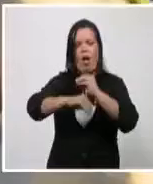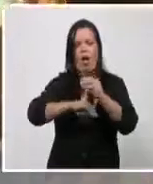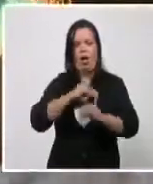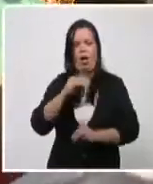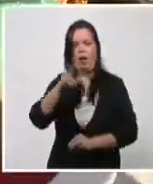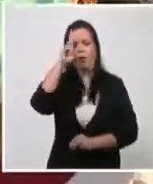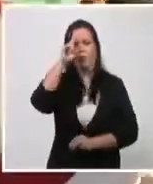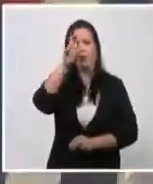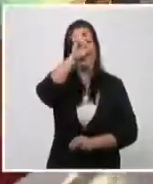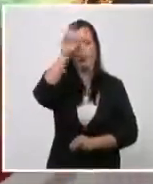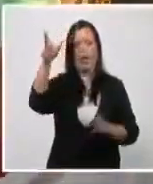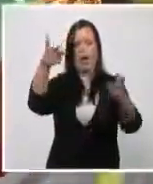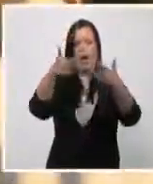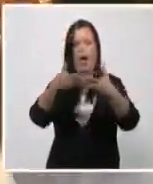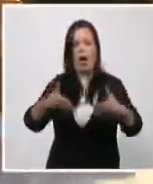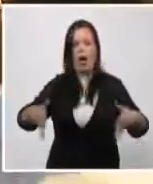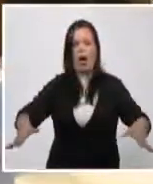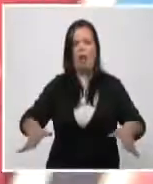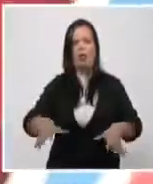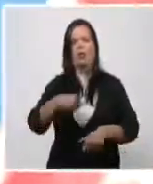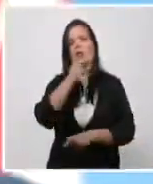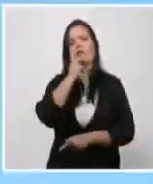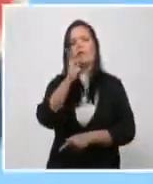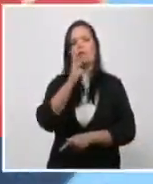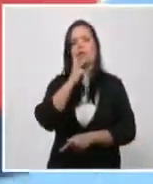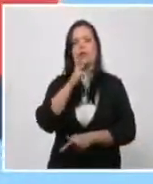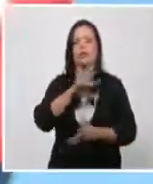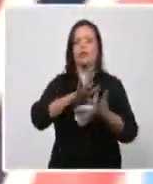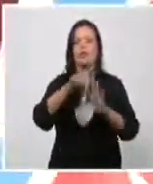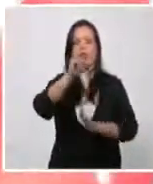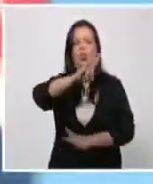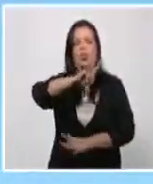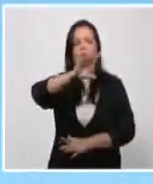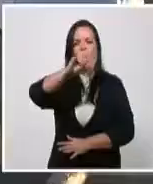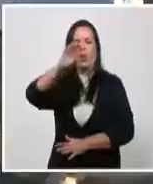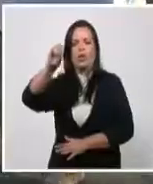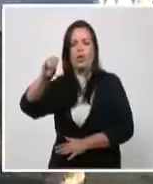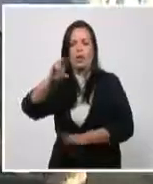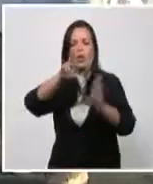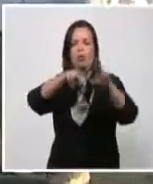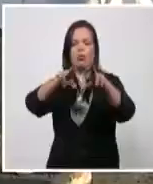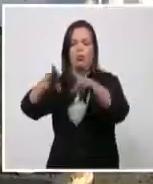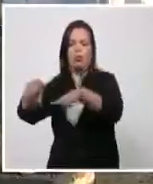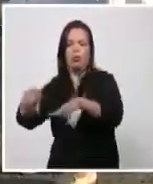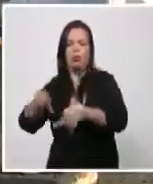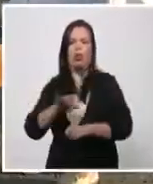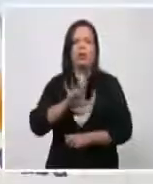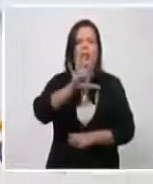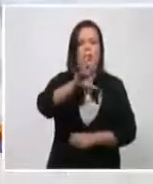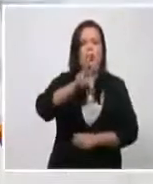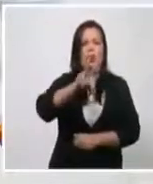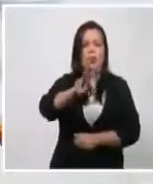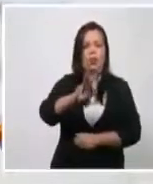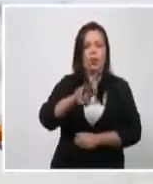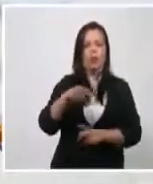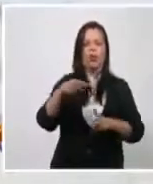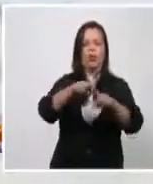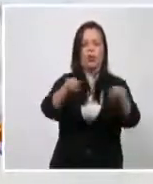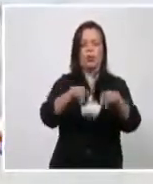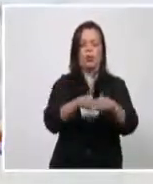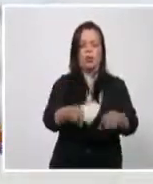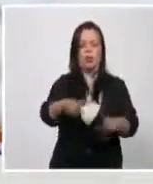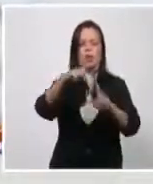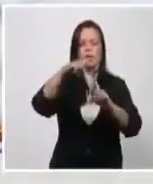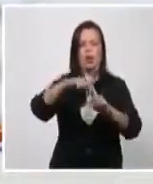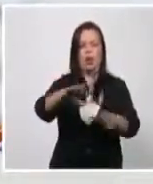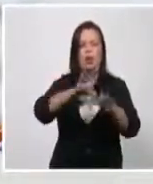con capacidad para 900 camas, 52 de ellas para la atención al paciente grave. Tenemos varios